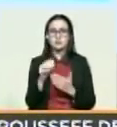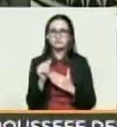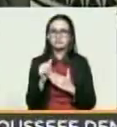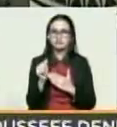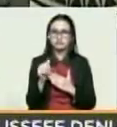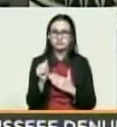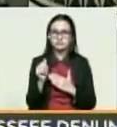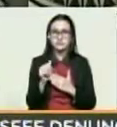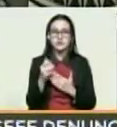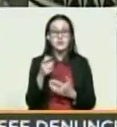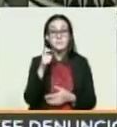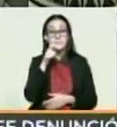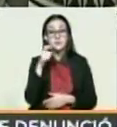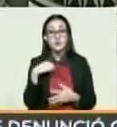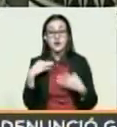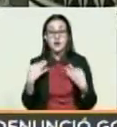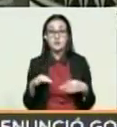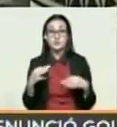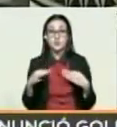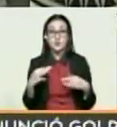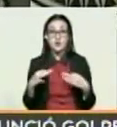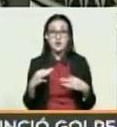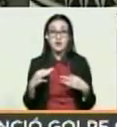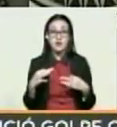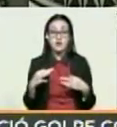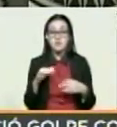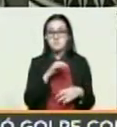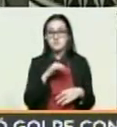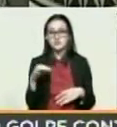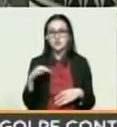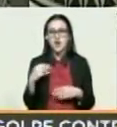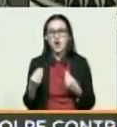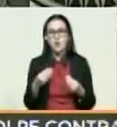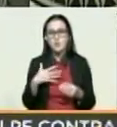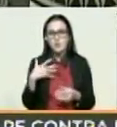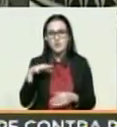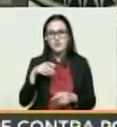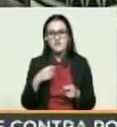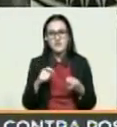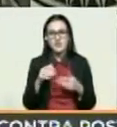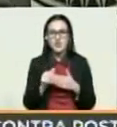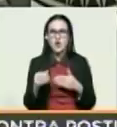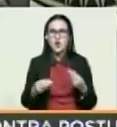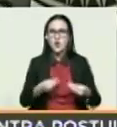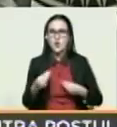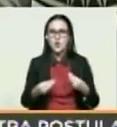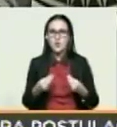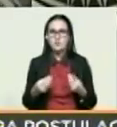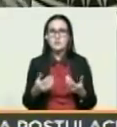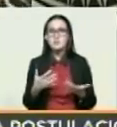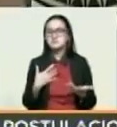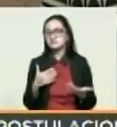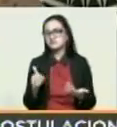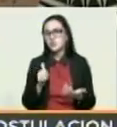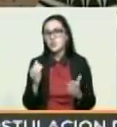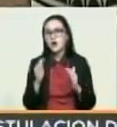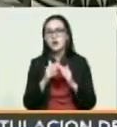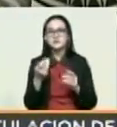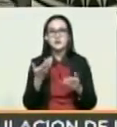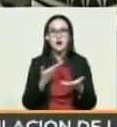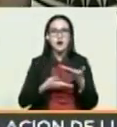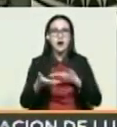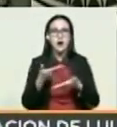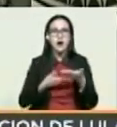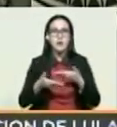naturales dentro de venezuela como pueden hacer para vender sus divisas pueden ir a cualquier casa de cambio